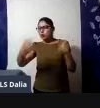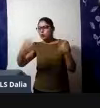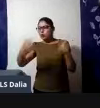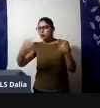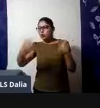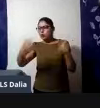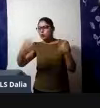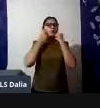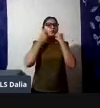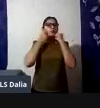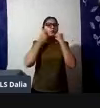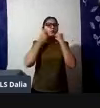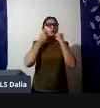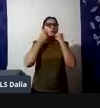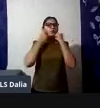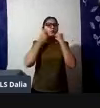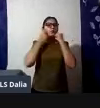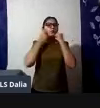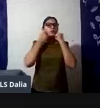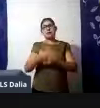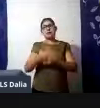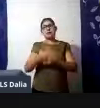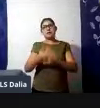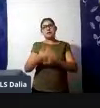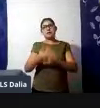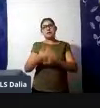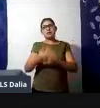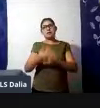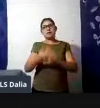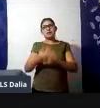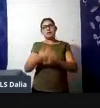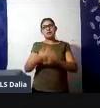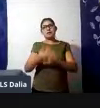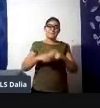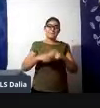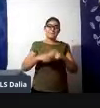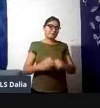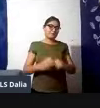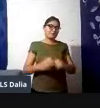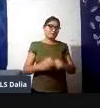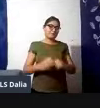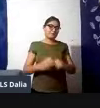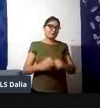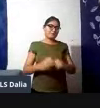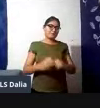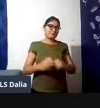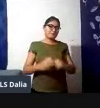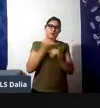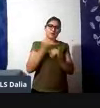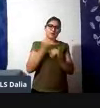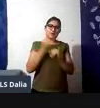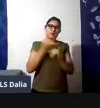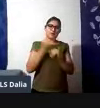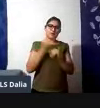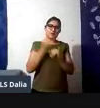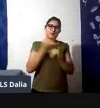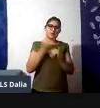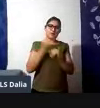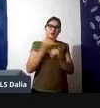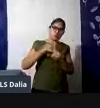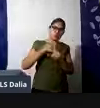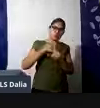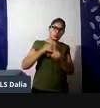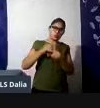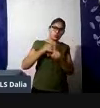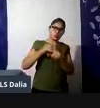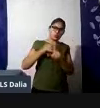las situaciones que pasa en cyberbullying, que es la que quiero leer otro de los casos,